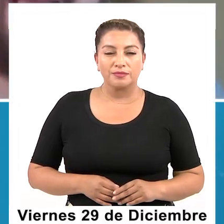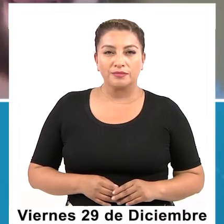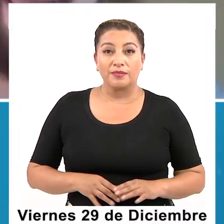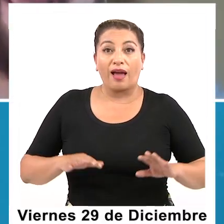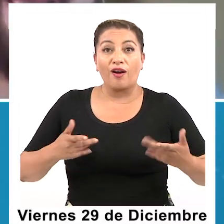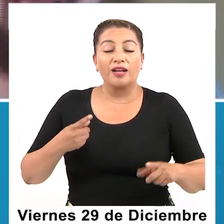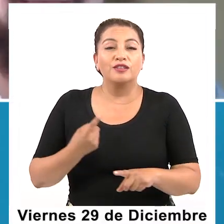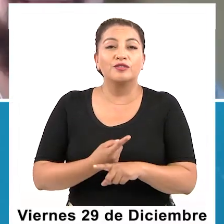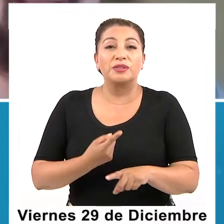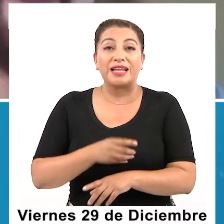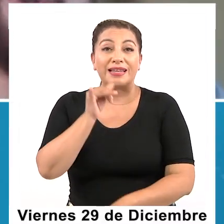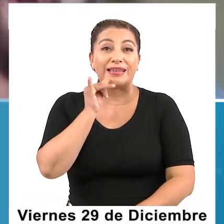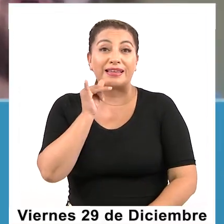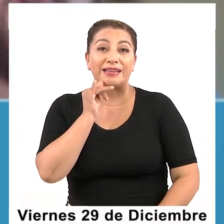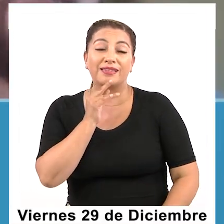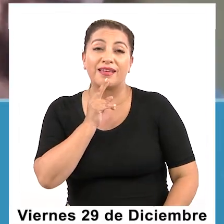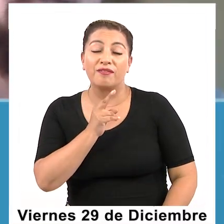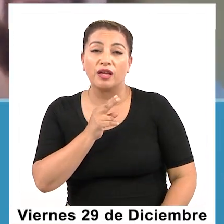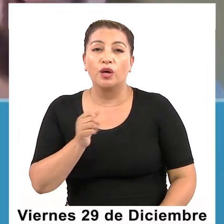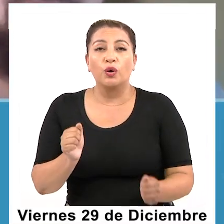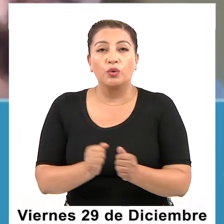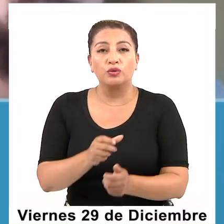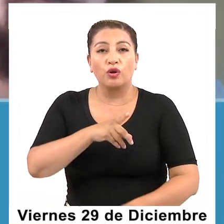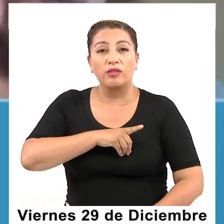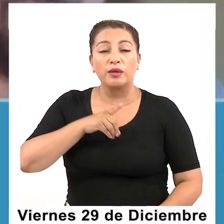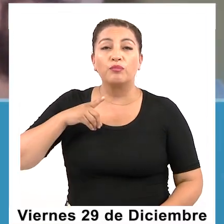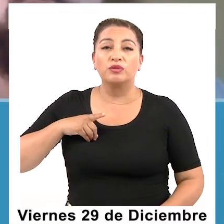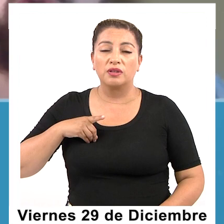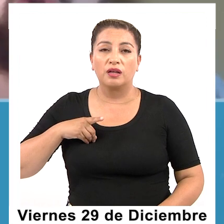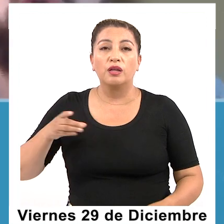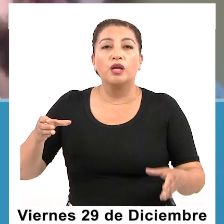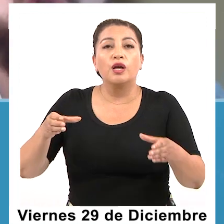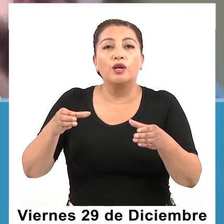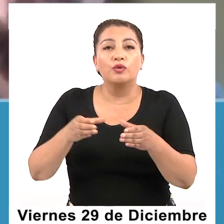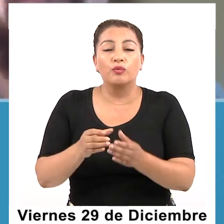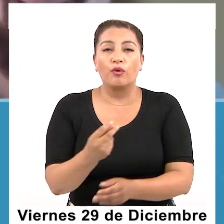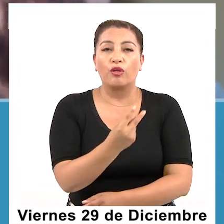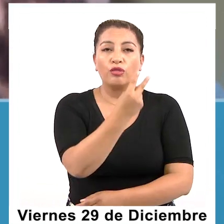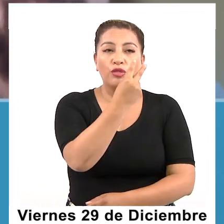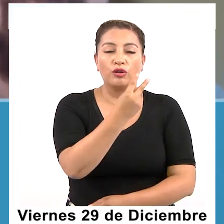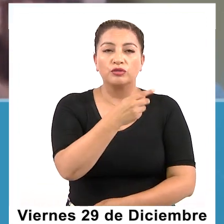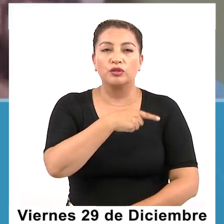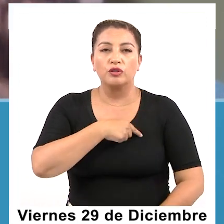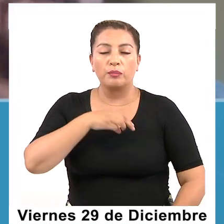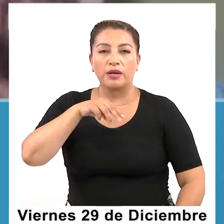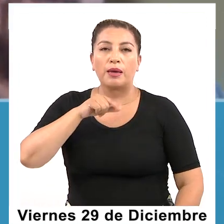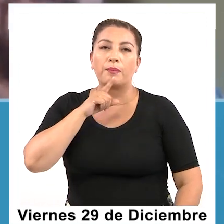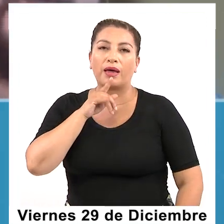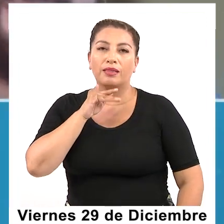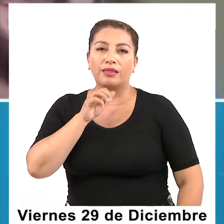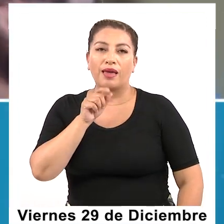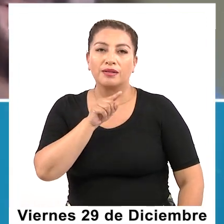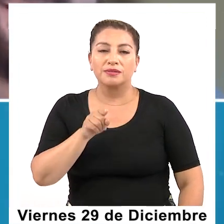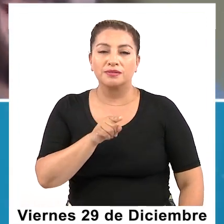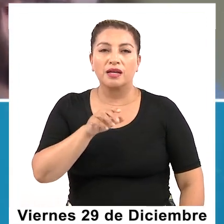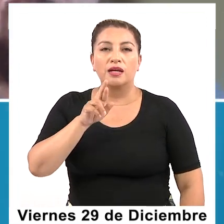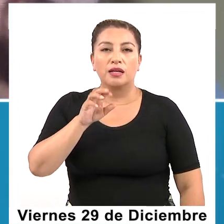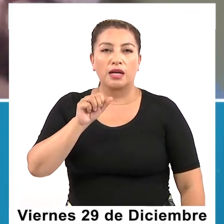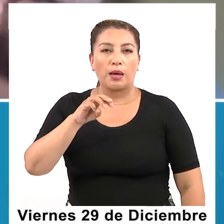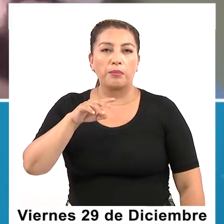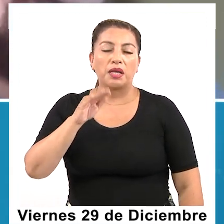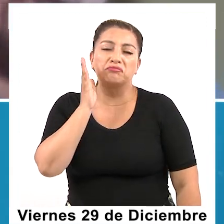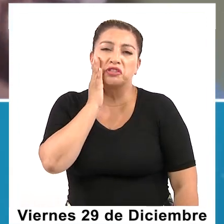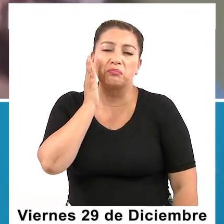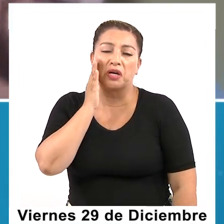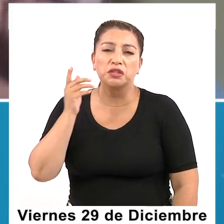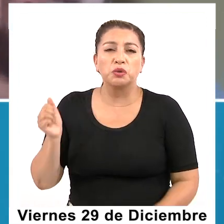Bien, estamos ya en Iquique Televisión con el diputado por el Distrito 2, don Matías Ramírez, quien amablemente está